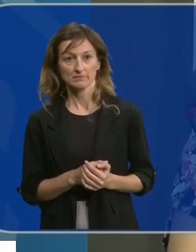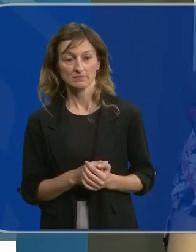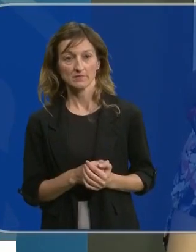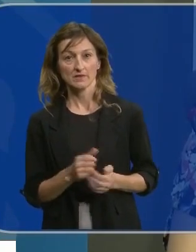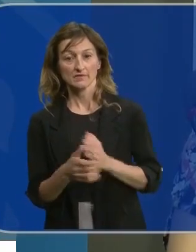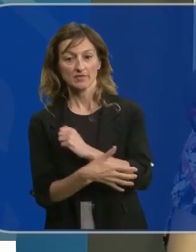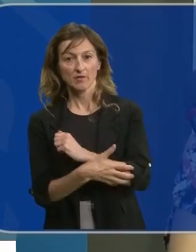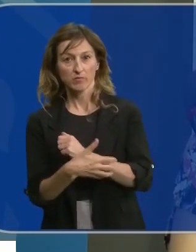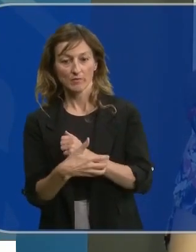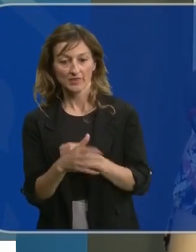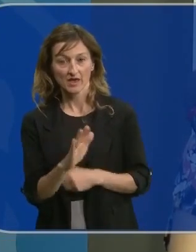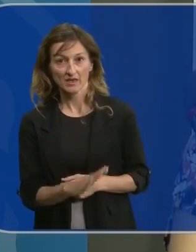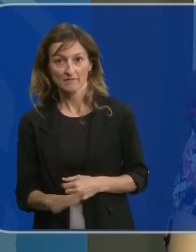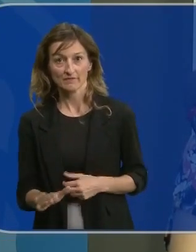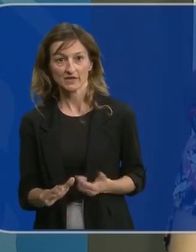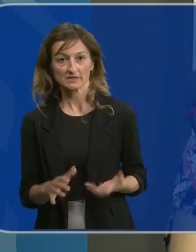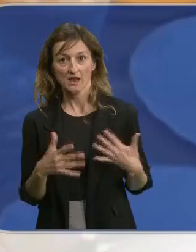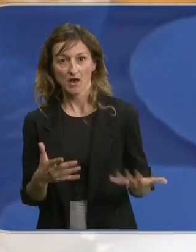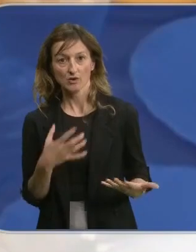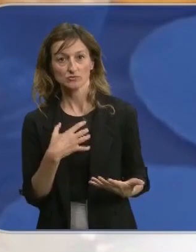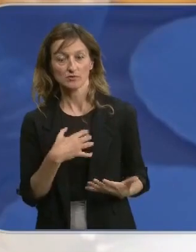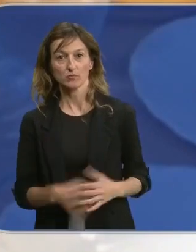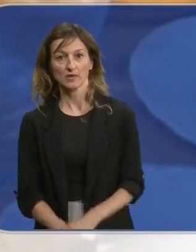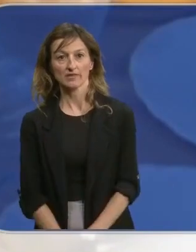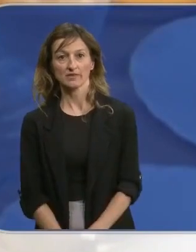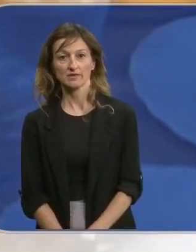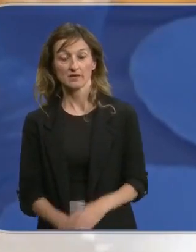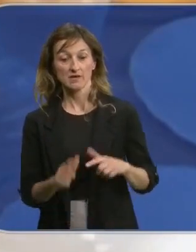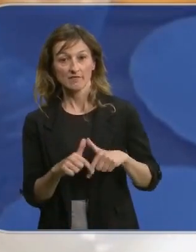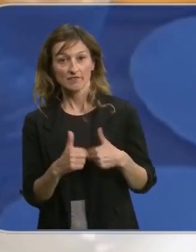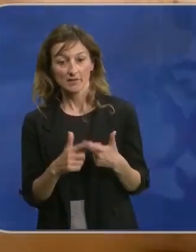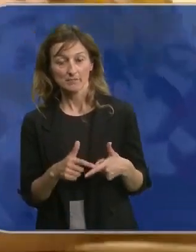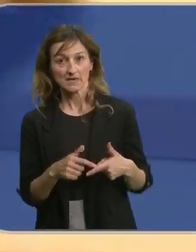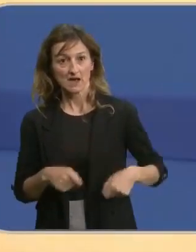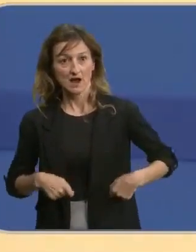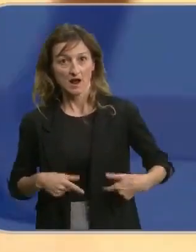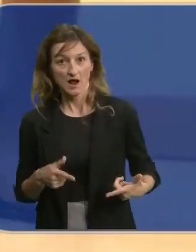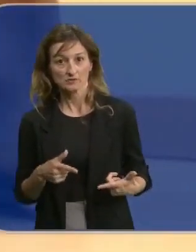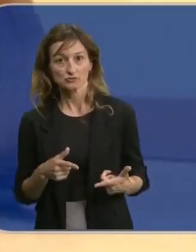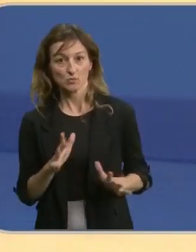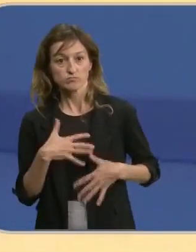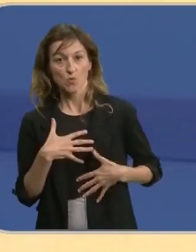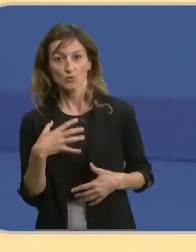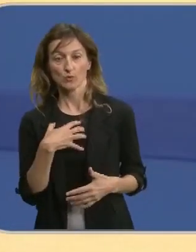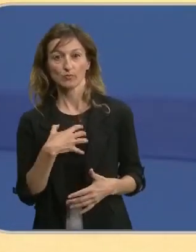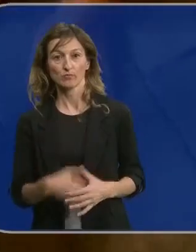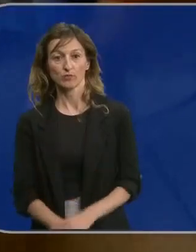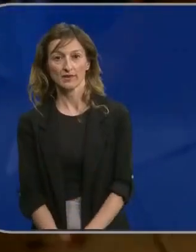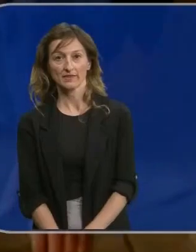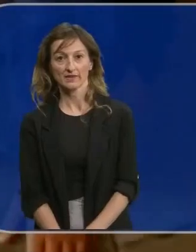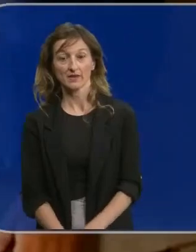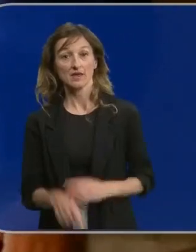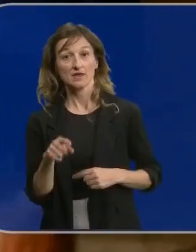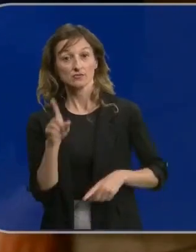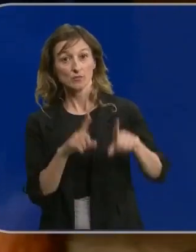esta tasa de pobreza infantil que tenemos en la actualidad familias que no pueden hacer frente a ningún imprevisto y este